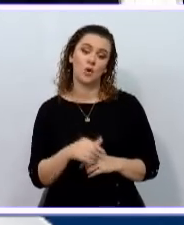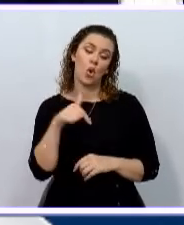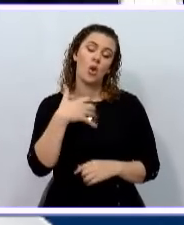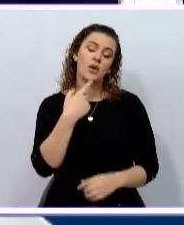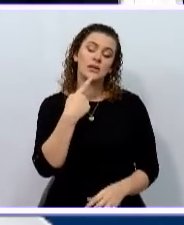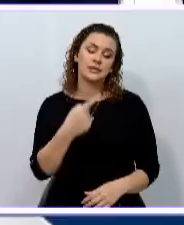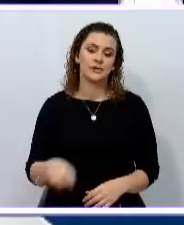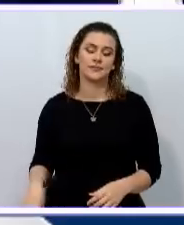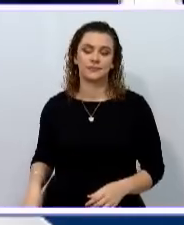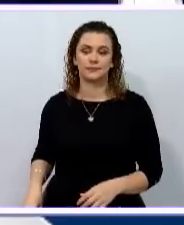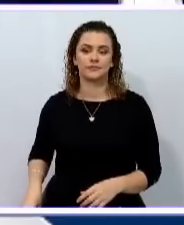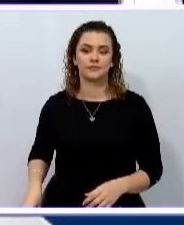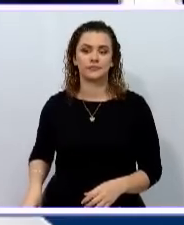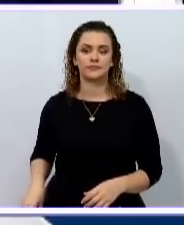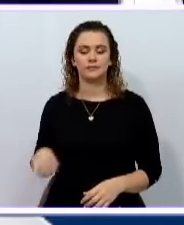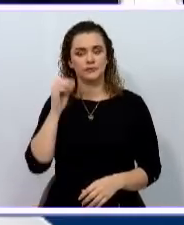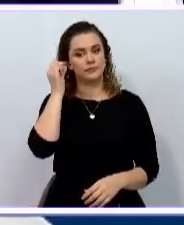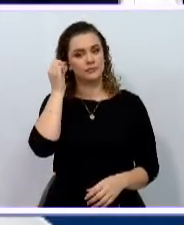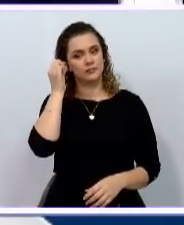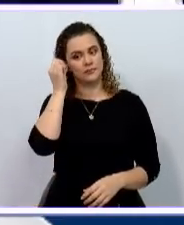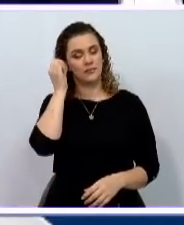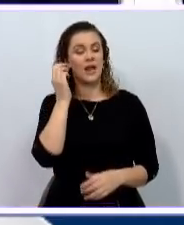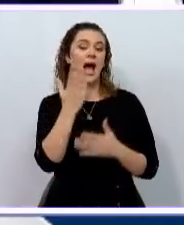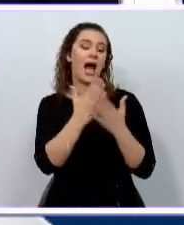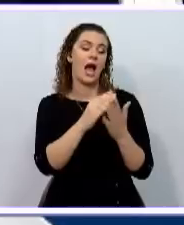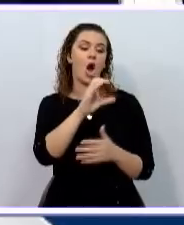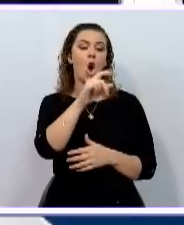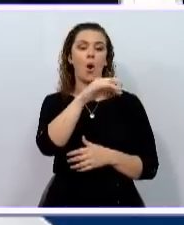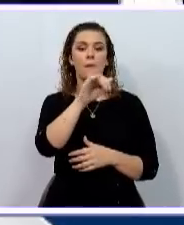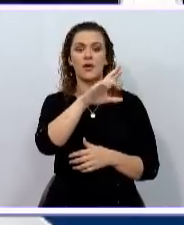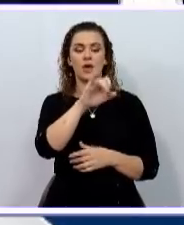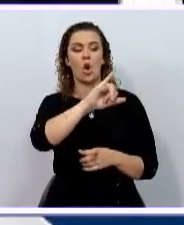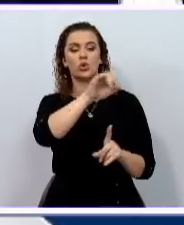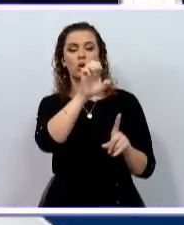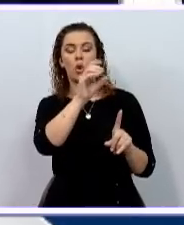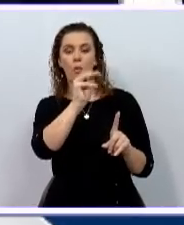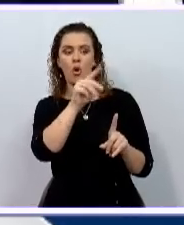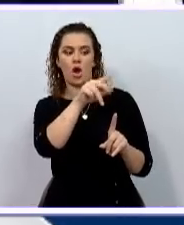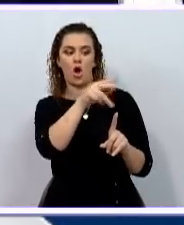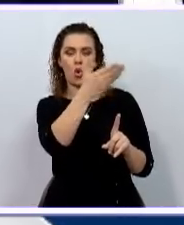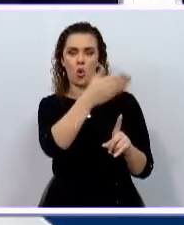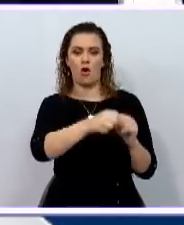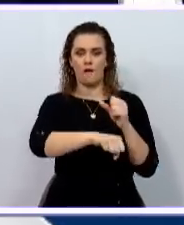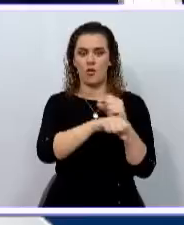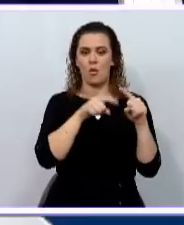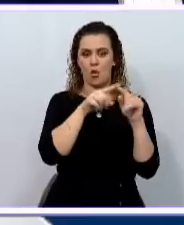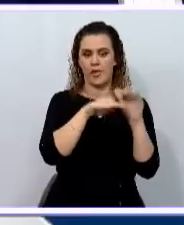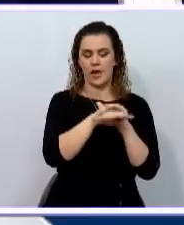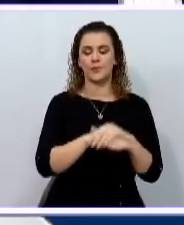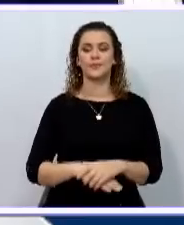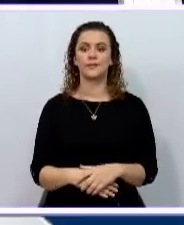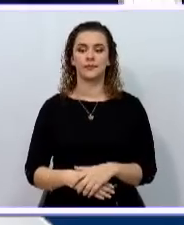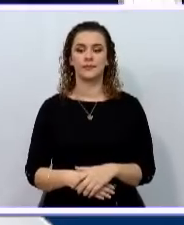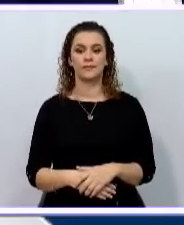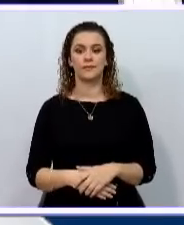decir algo que el copyright pertenece a Don José Eduardo Mora nuestro compañero de fútbol por dentro